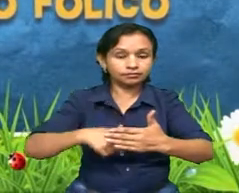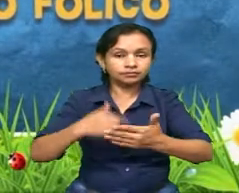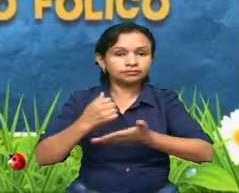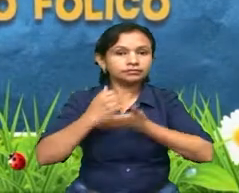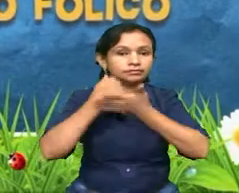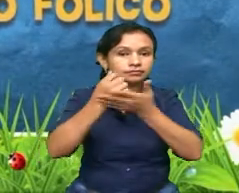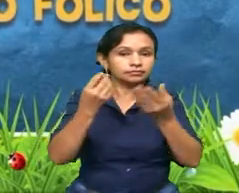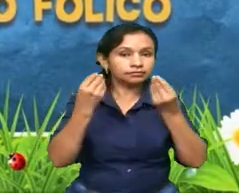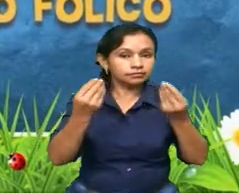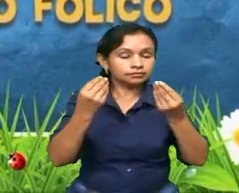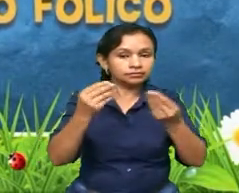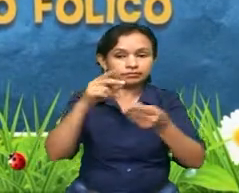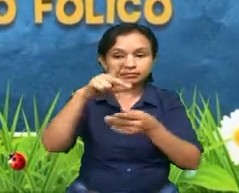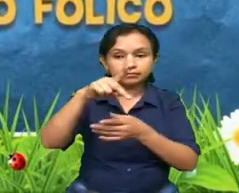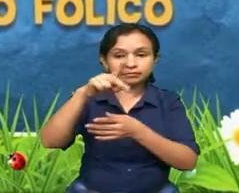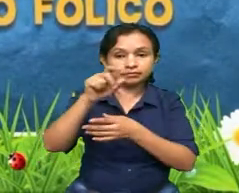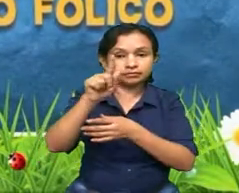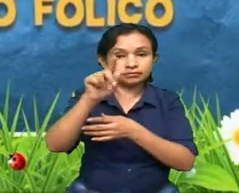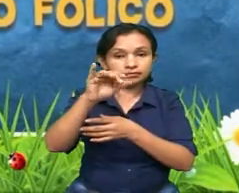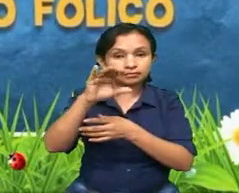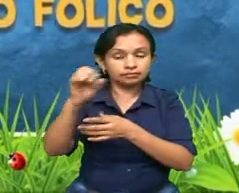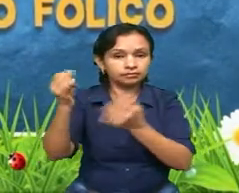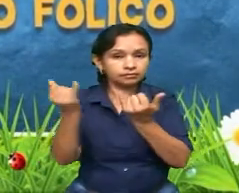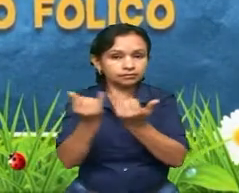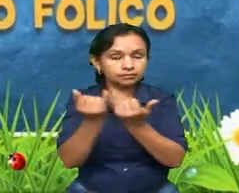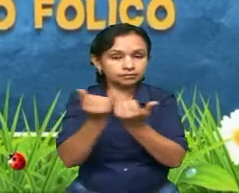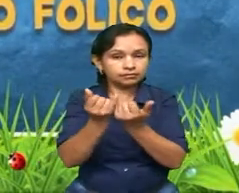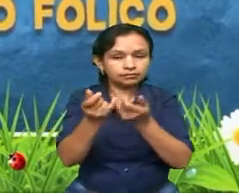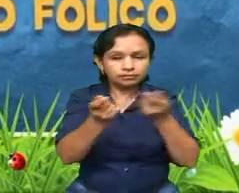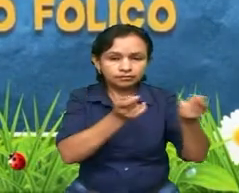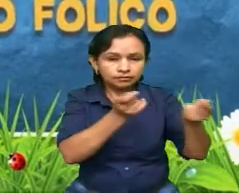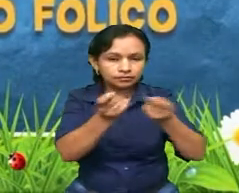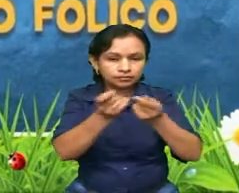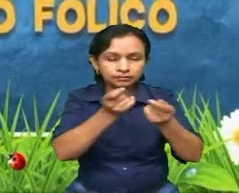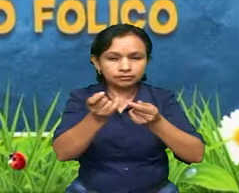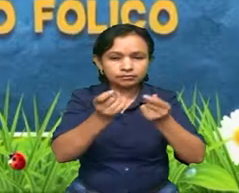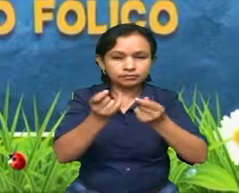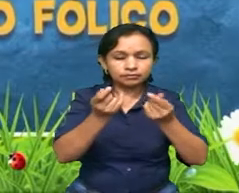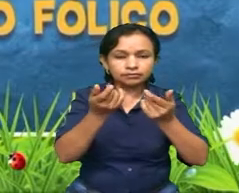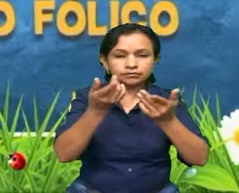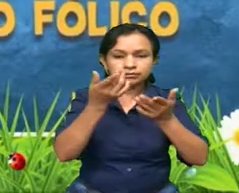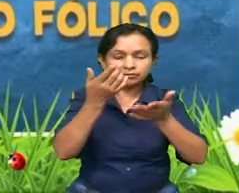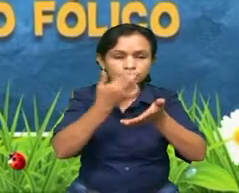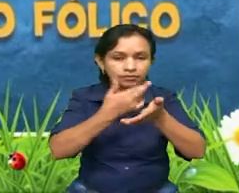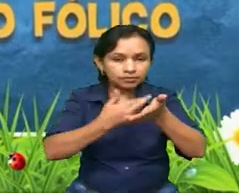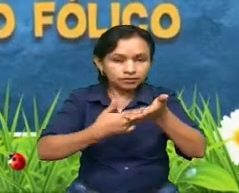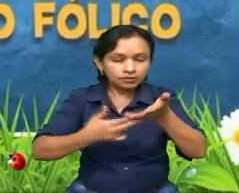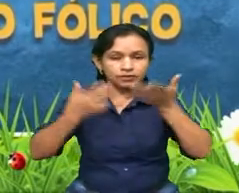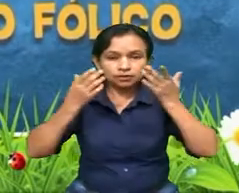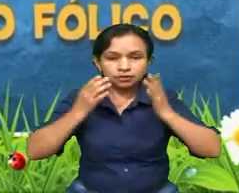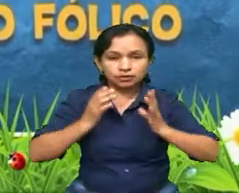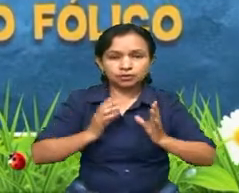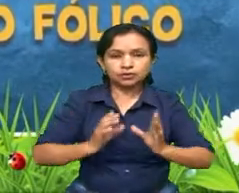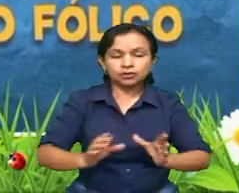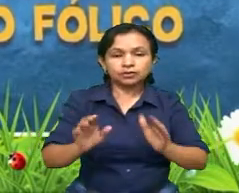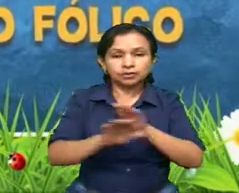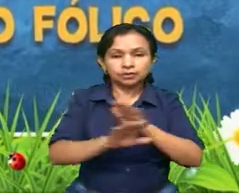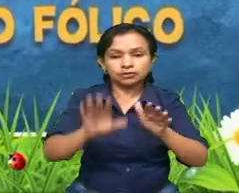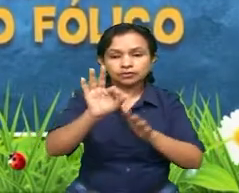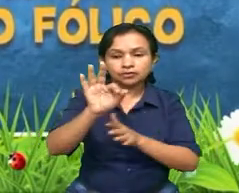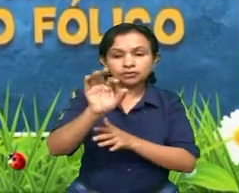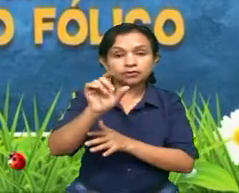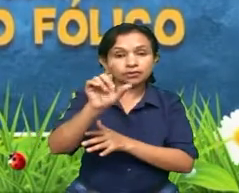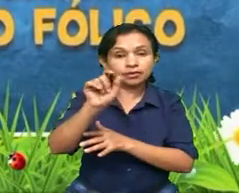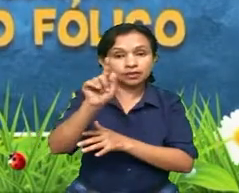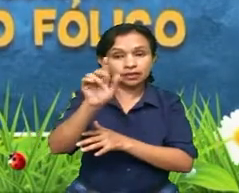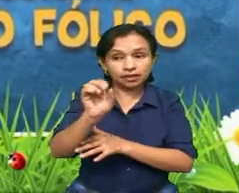aporta mucho potasio, que es ideal para regular el equilibrio de fluidos. Y por último, folato, que